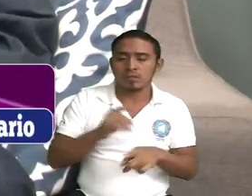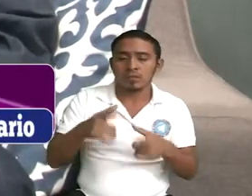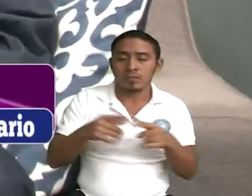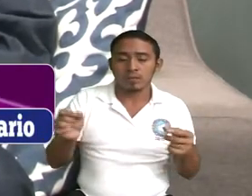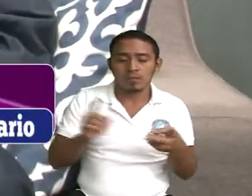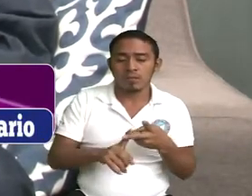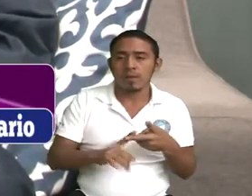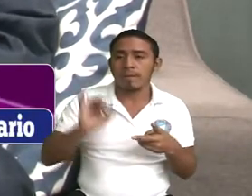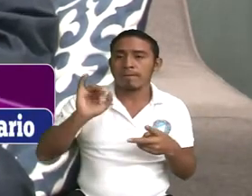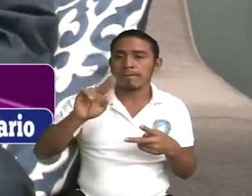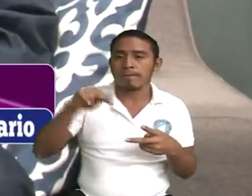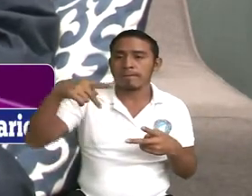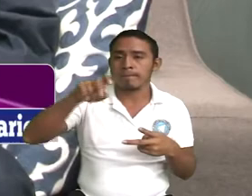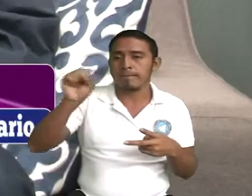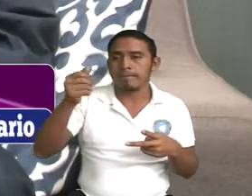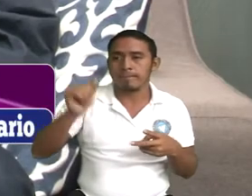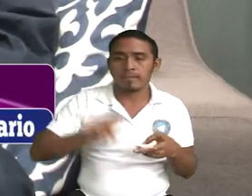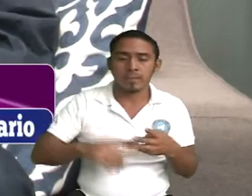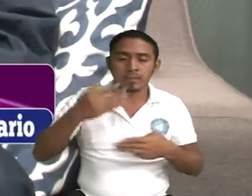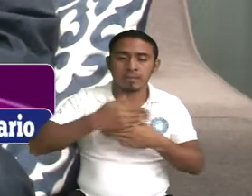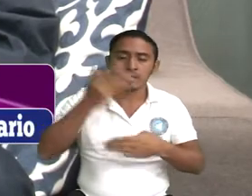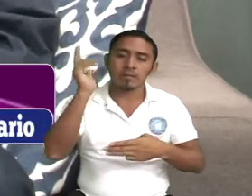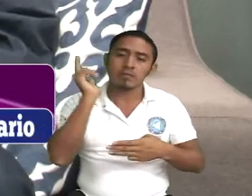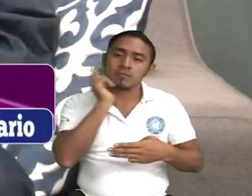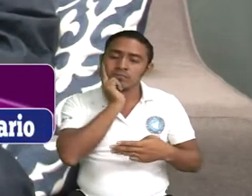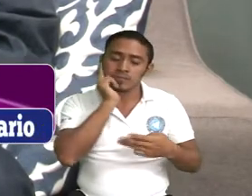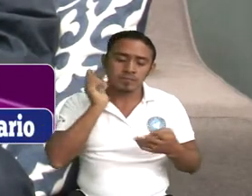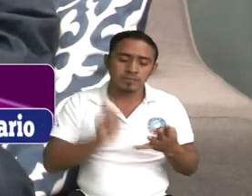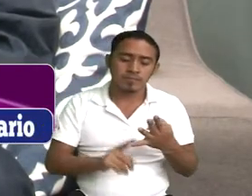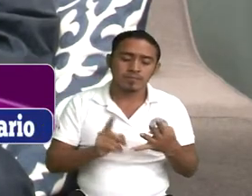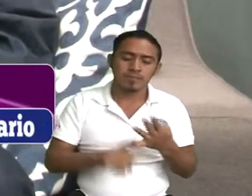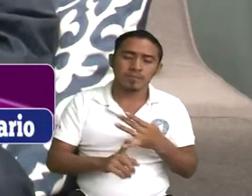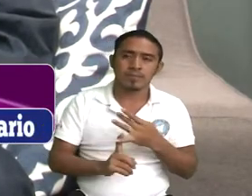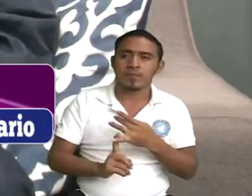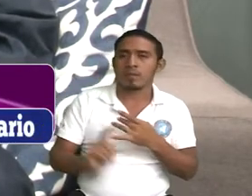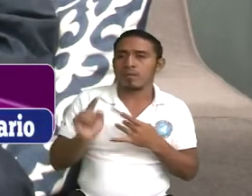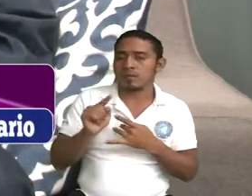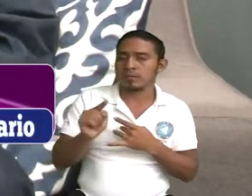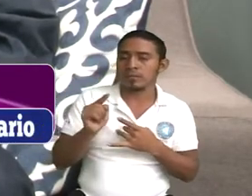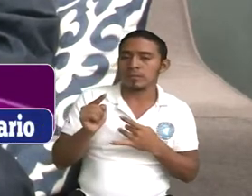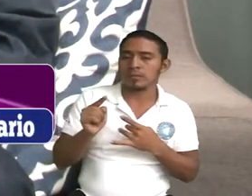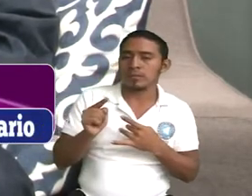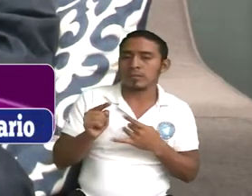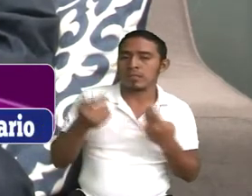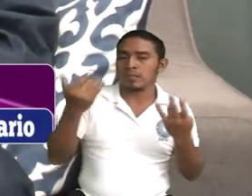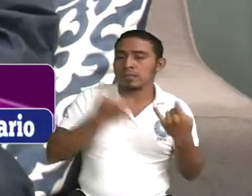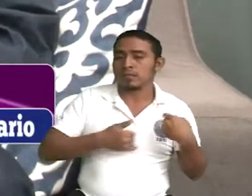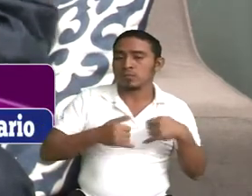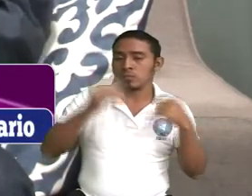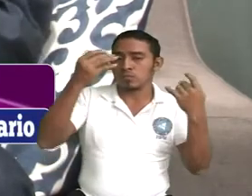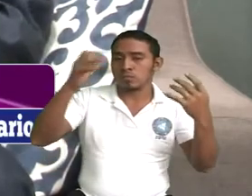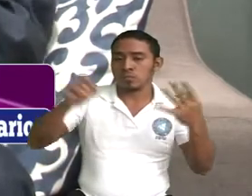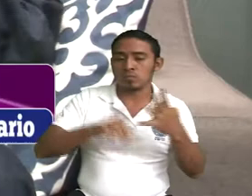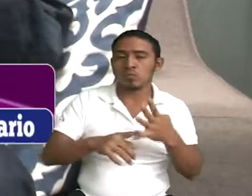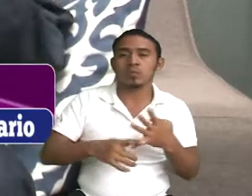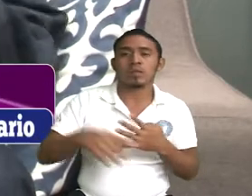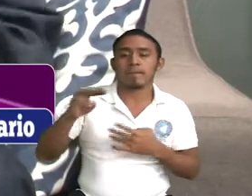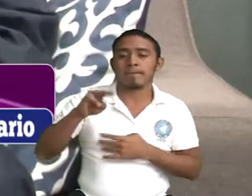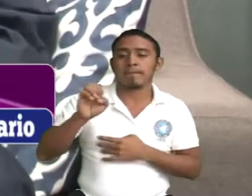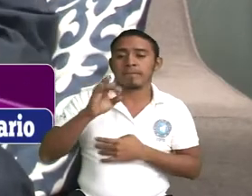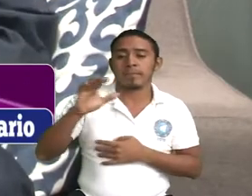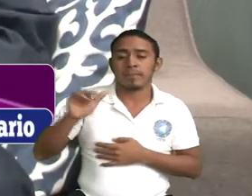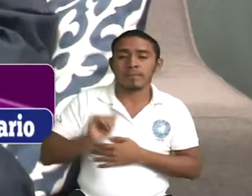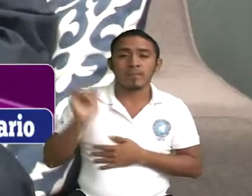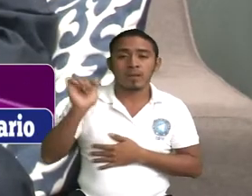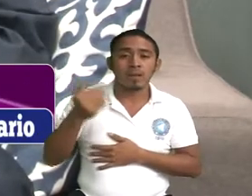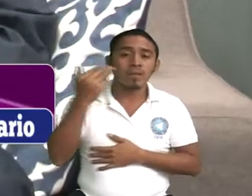con IMPESCA, con el Teatro Nacional Rubén Darío, el Instituto Nicaragüense de Cultura, donde se le hizo una gran actividad a